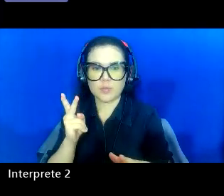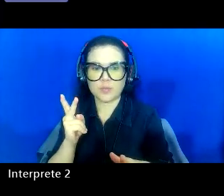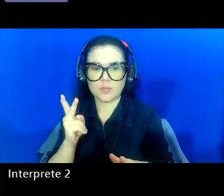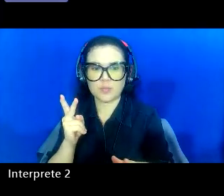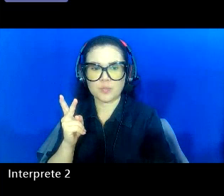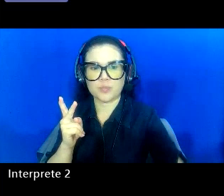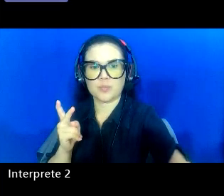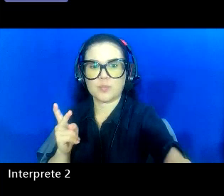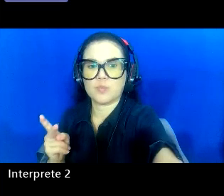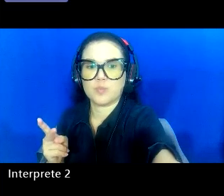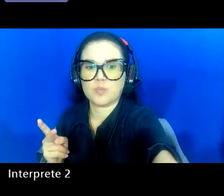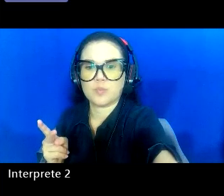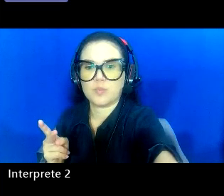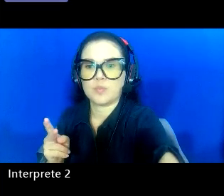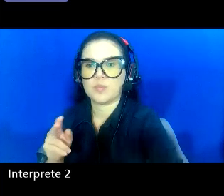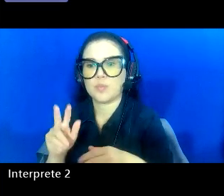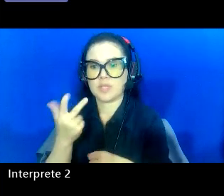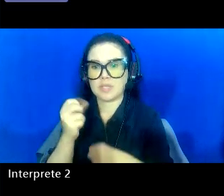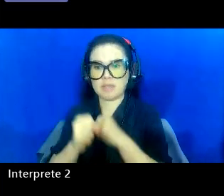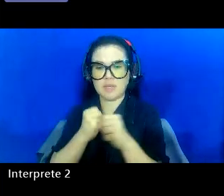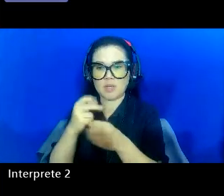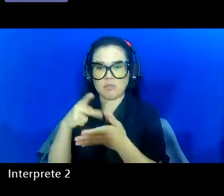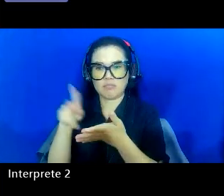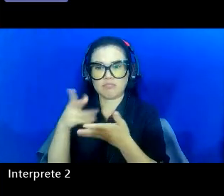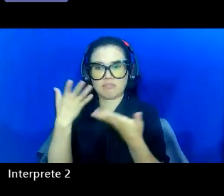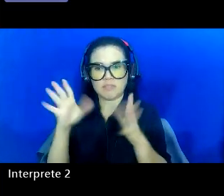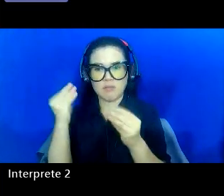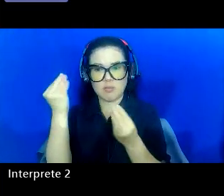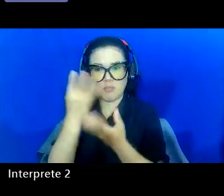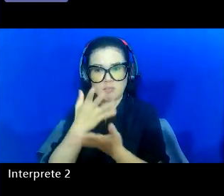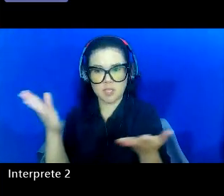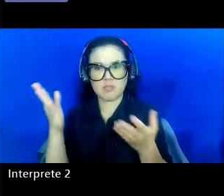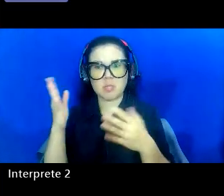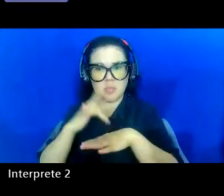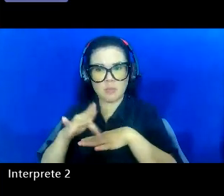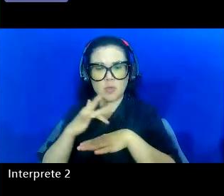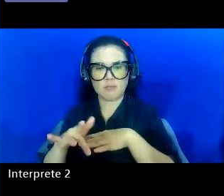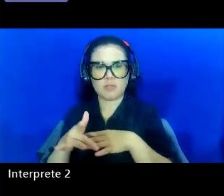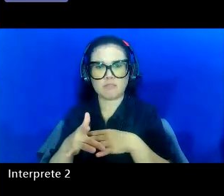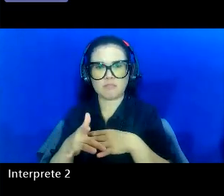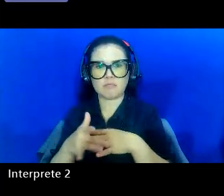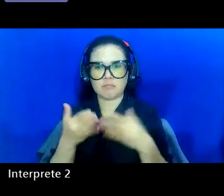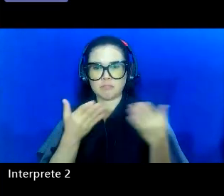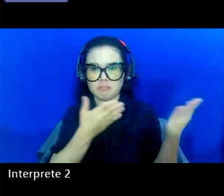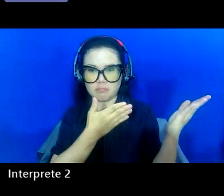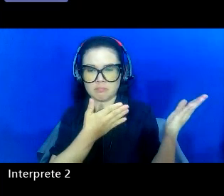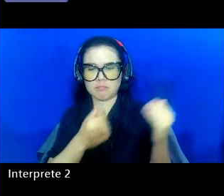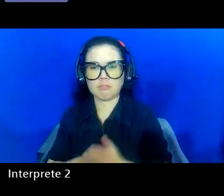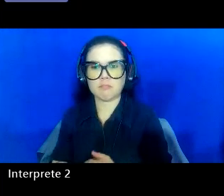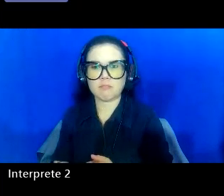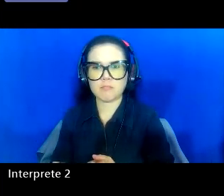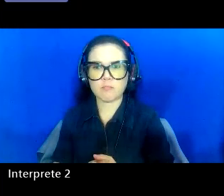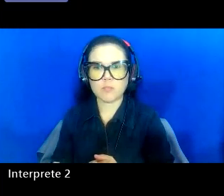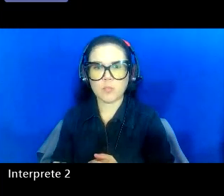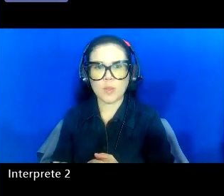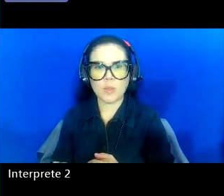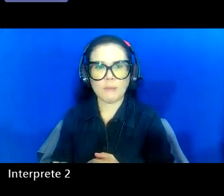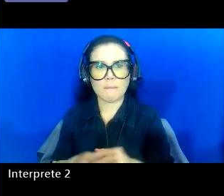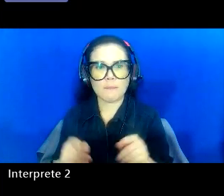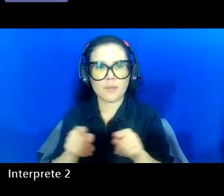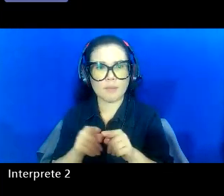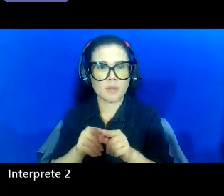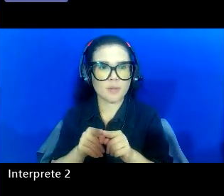se encontraban en el tercer año de pago, ya esta información la teníamos disponible, y Mallinckrodt, lo que conocemos como el NOAC